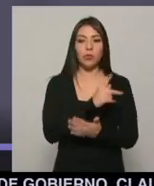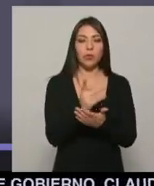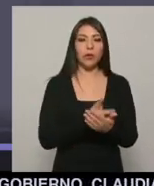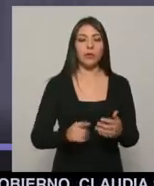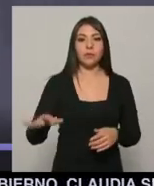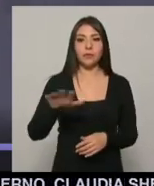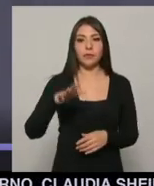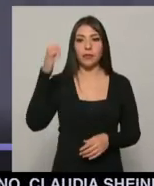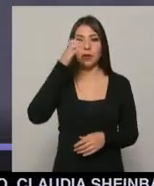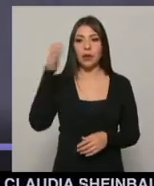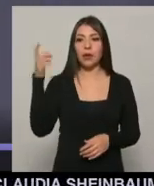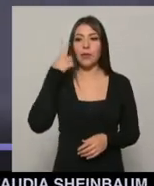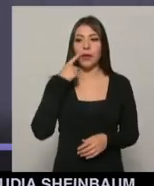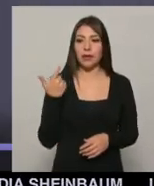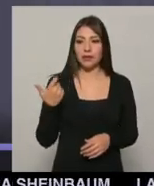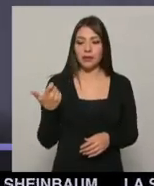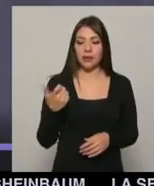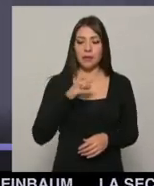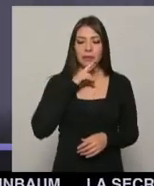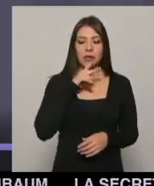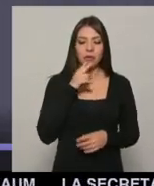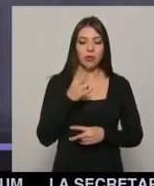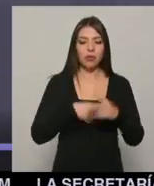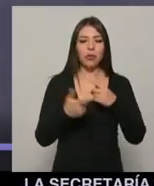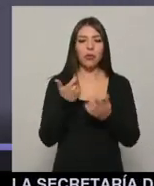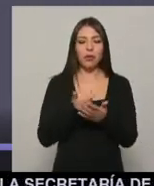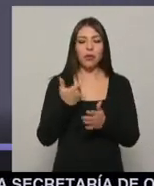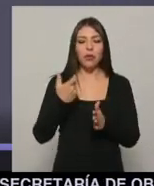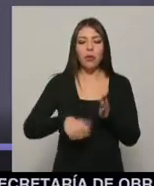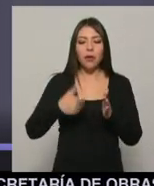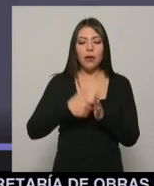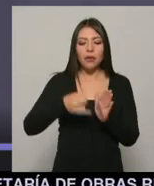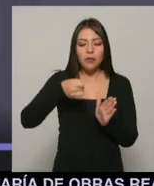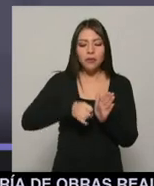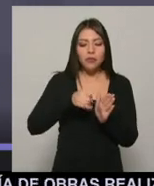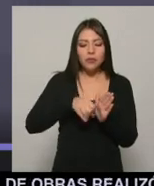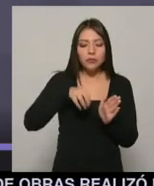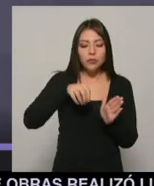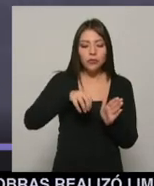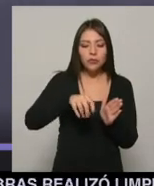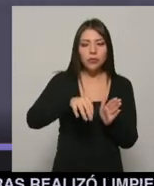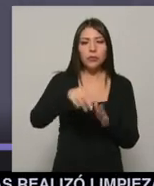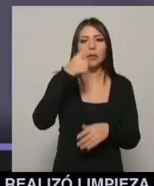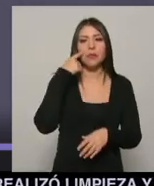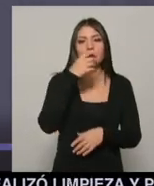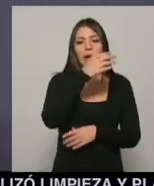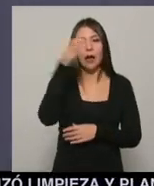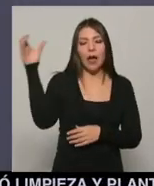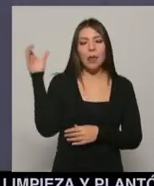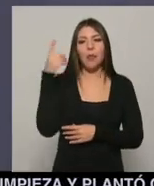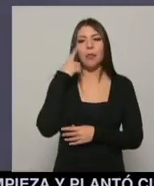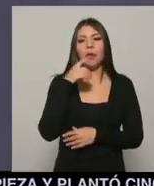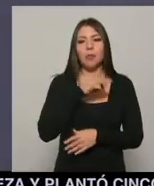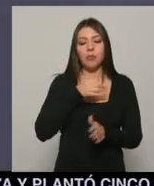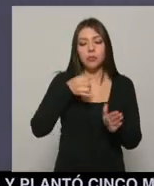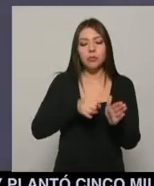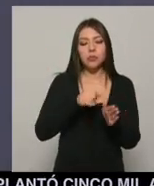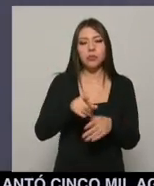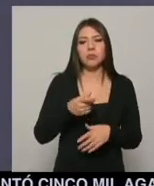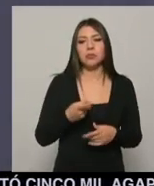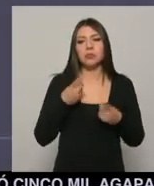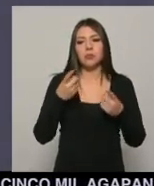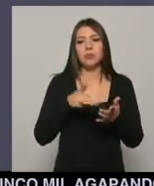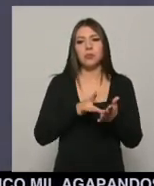para mejorar precios de los granos de los campesinos y para sembrar. Hay un apoyo para más de 1,5 millones